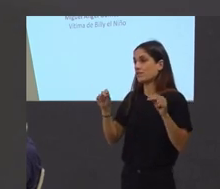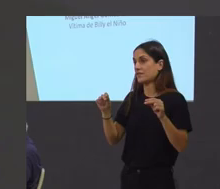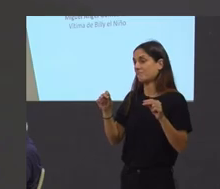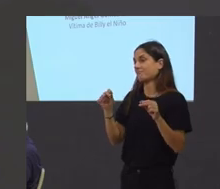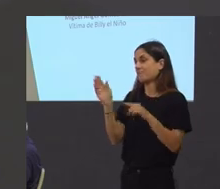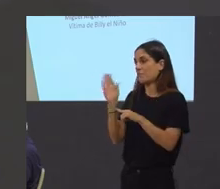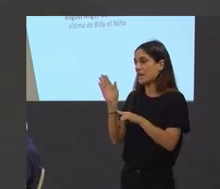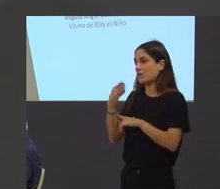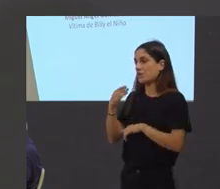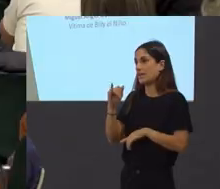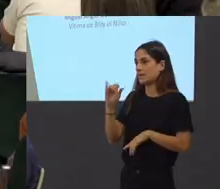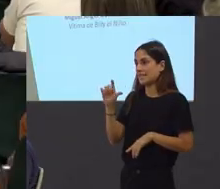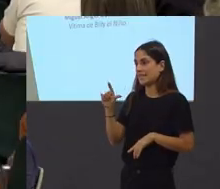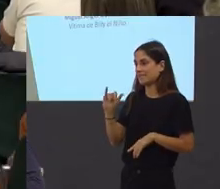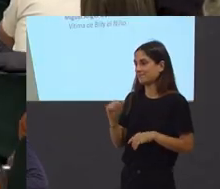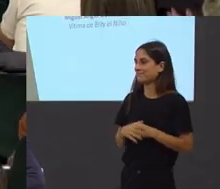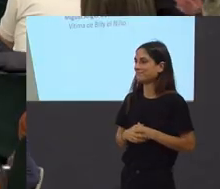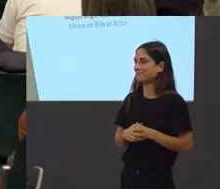convi